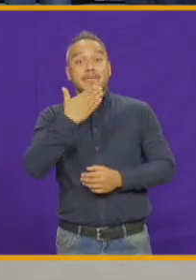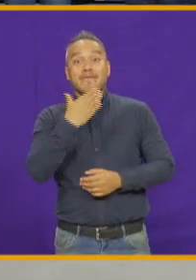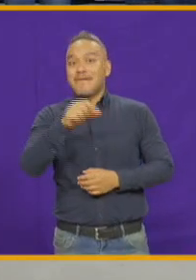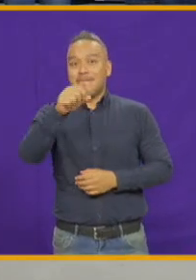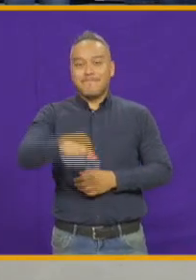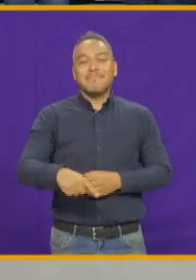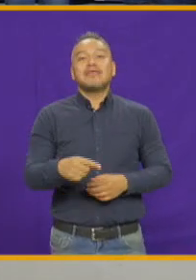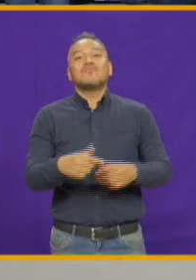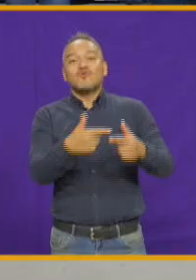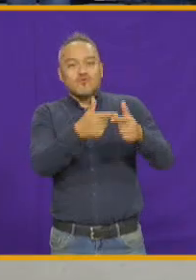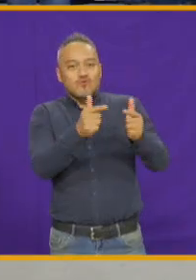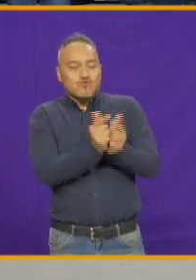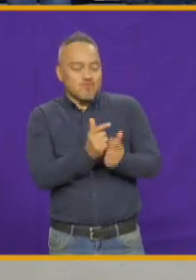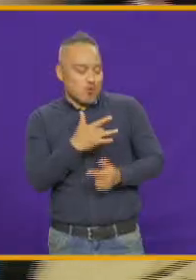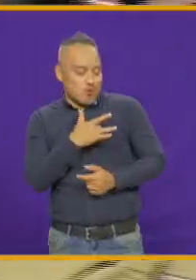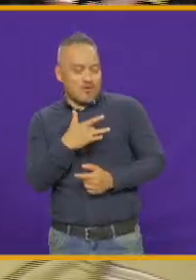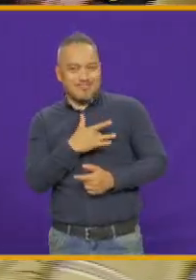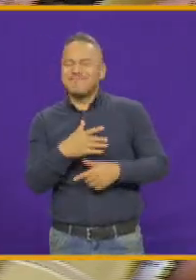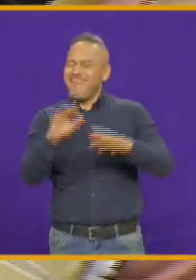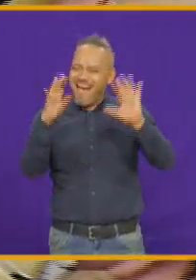tribu corazón